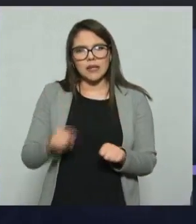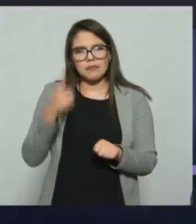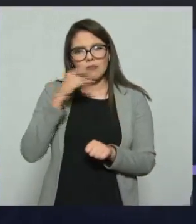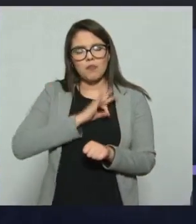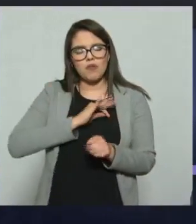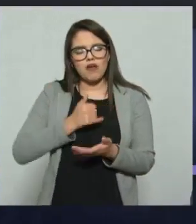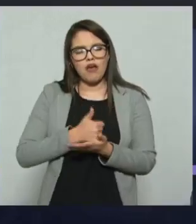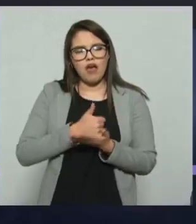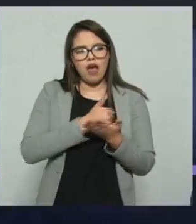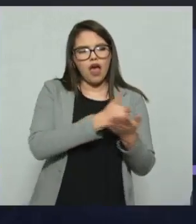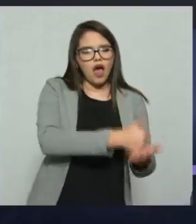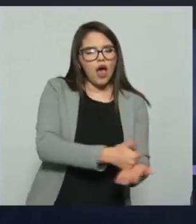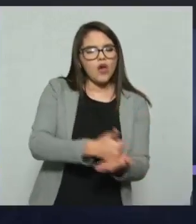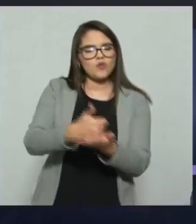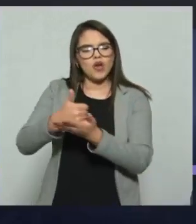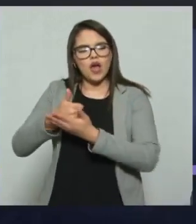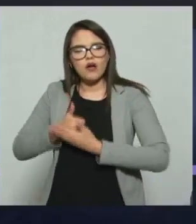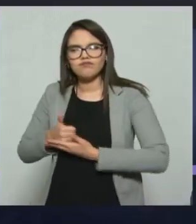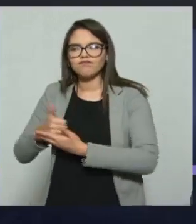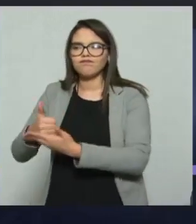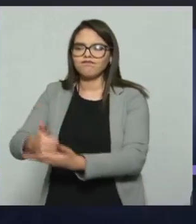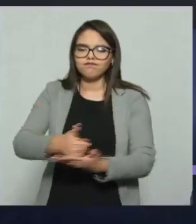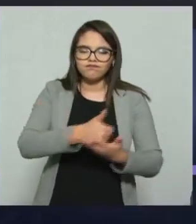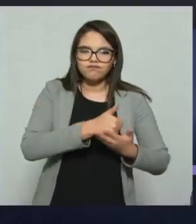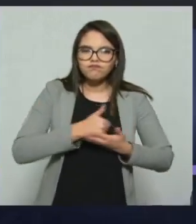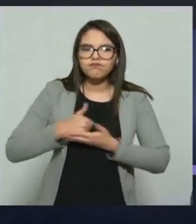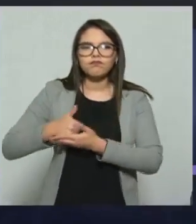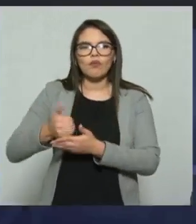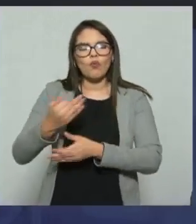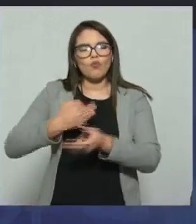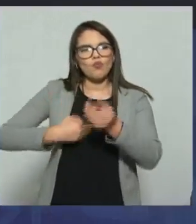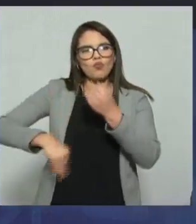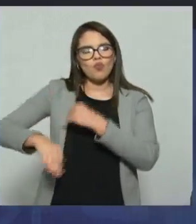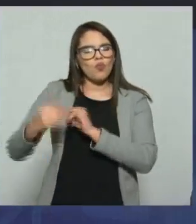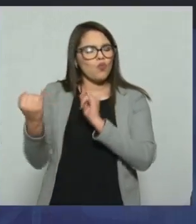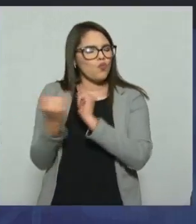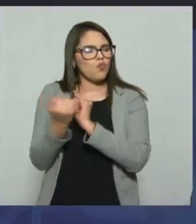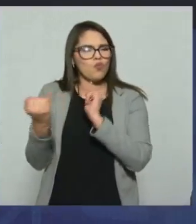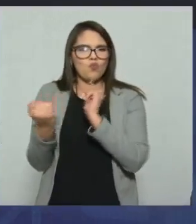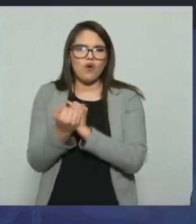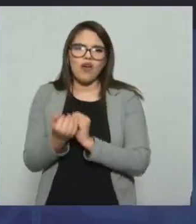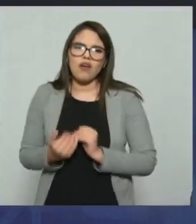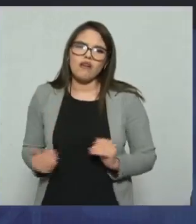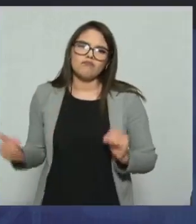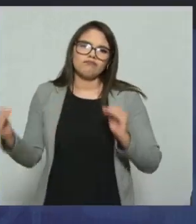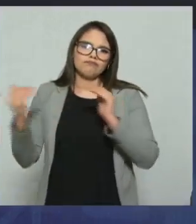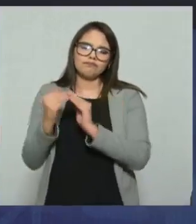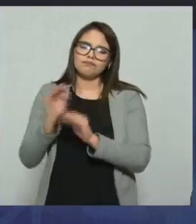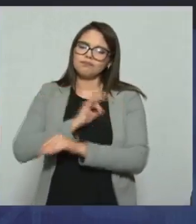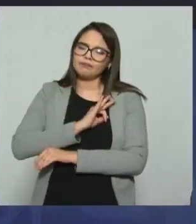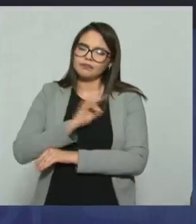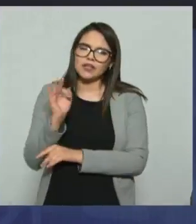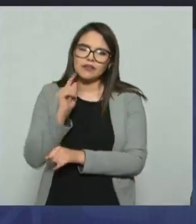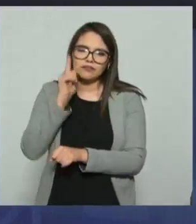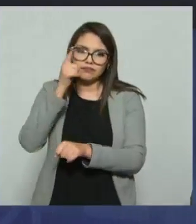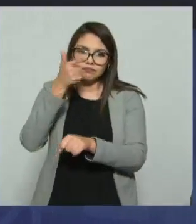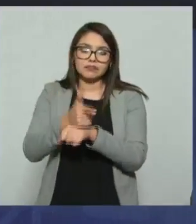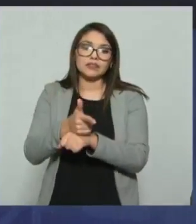ayudarnos como sociedad, como ciudadanos, como iguales, a poder detectar,